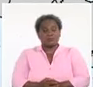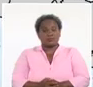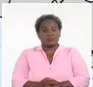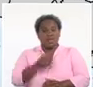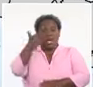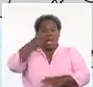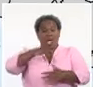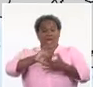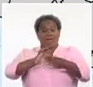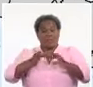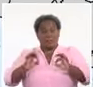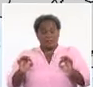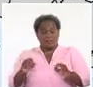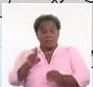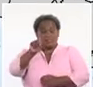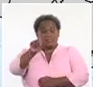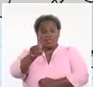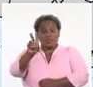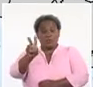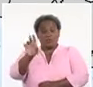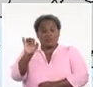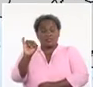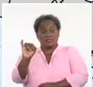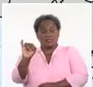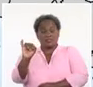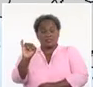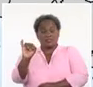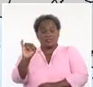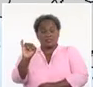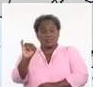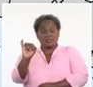Artemisa 126, Pinar de Río